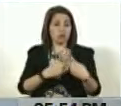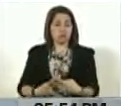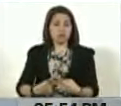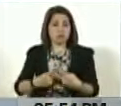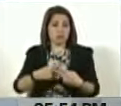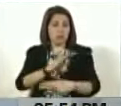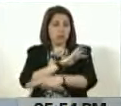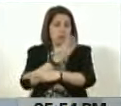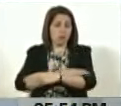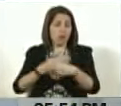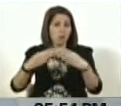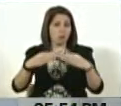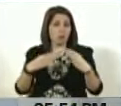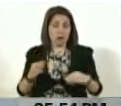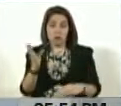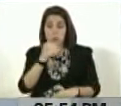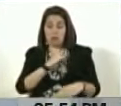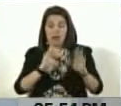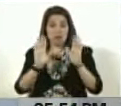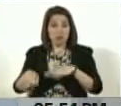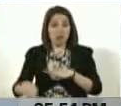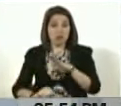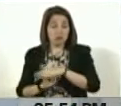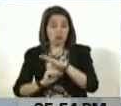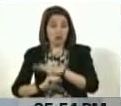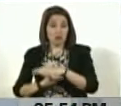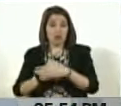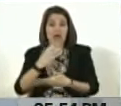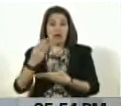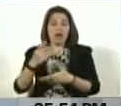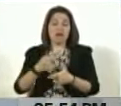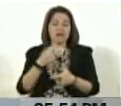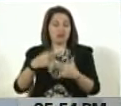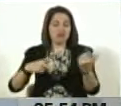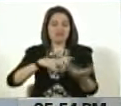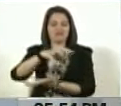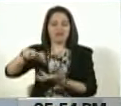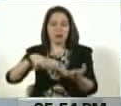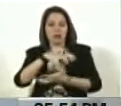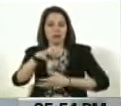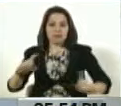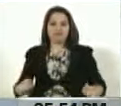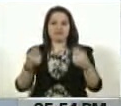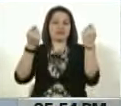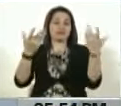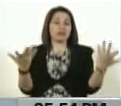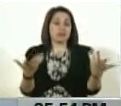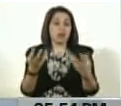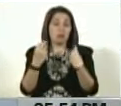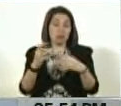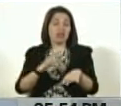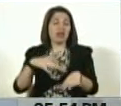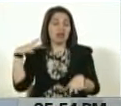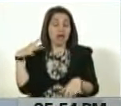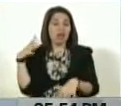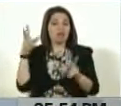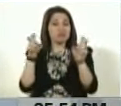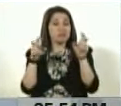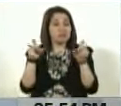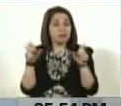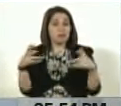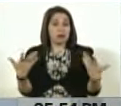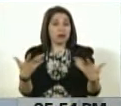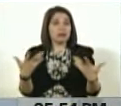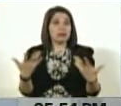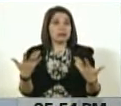dicen por allí, un apoyo popular, andan generando con este tema, que es un tema muy delicado, andan generando